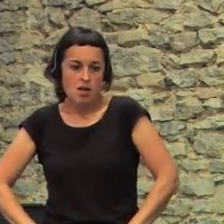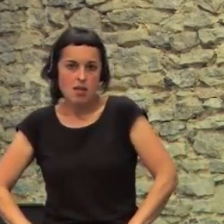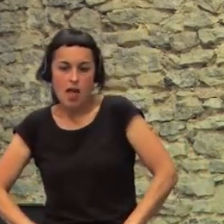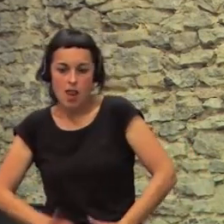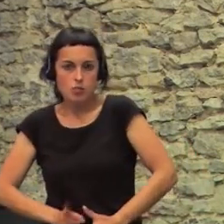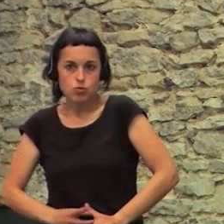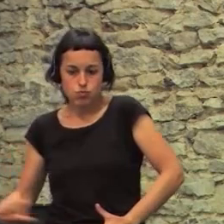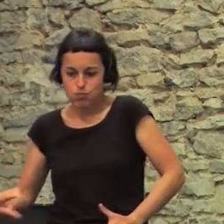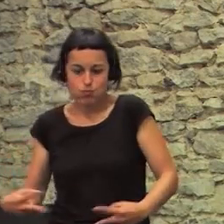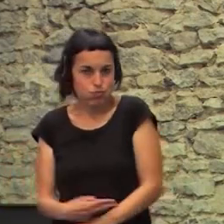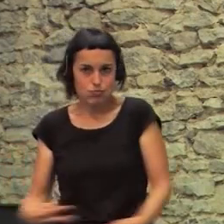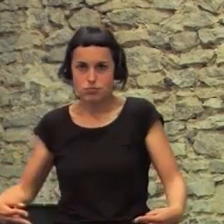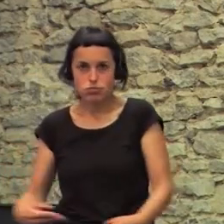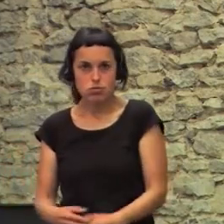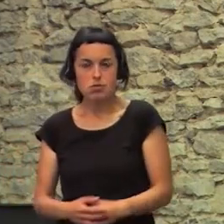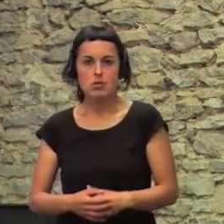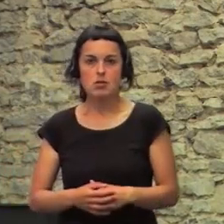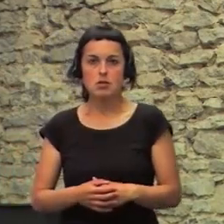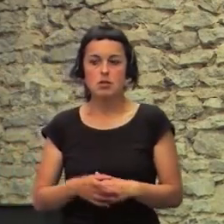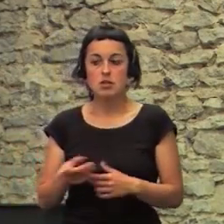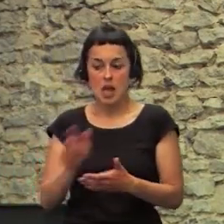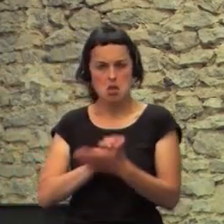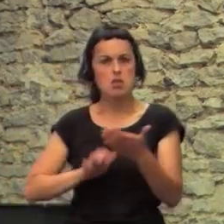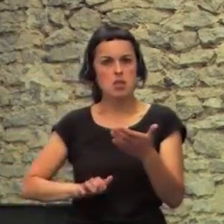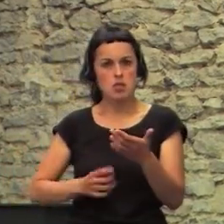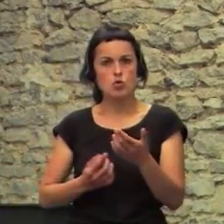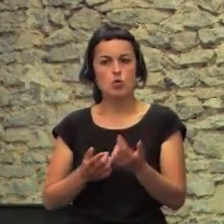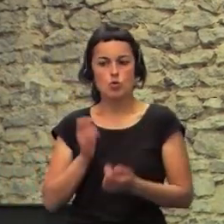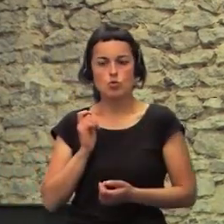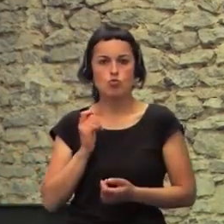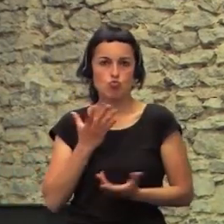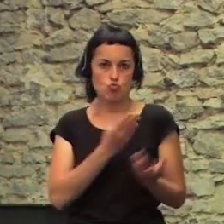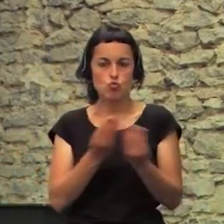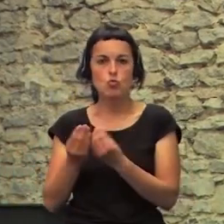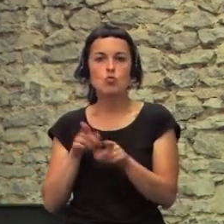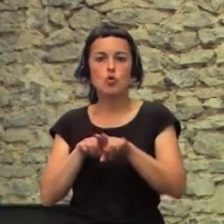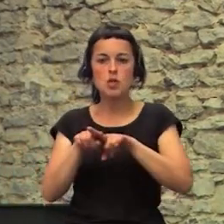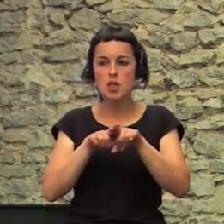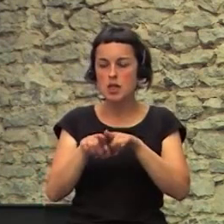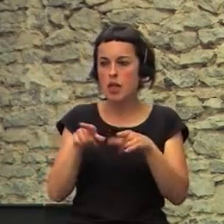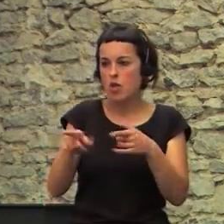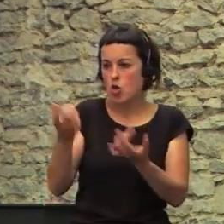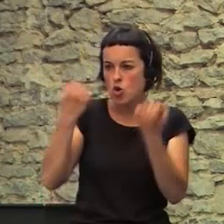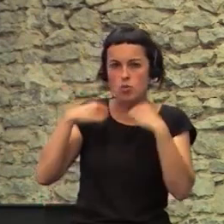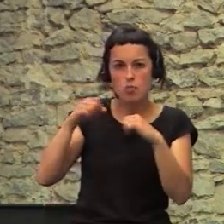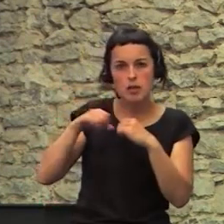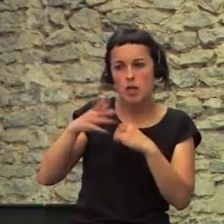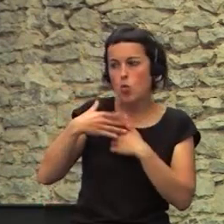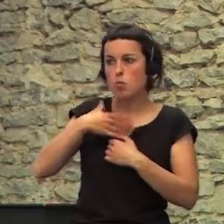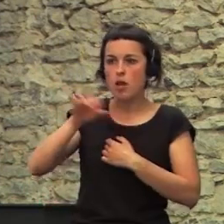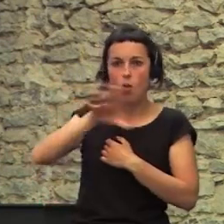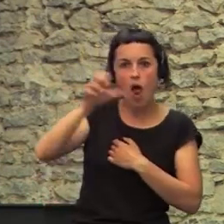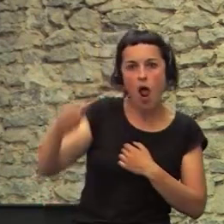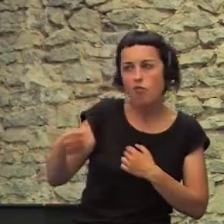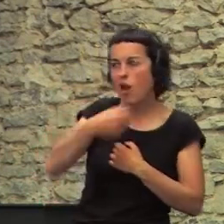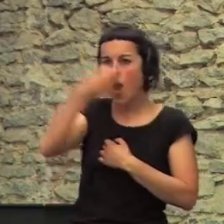muchos textos, por ejemplo, que critican que nos ponemos a criticar las prácticas de salvajes, ¿no?, de otros continentes, porque nos